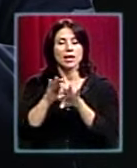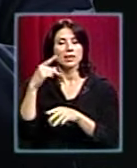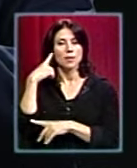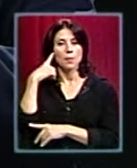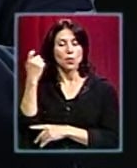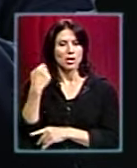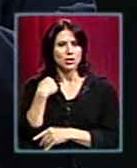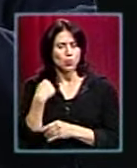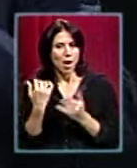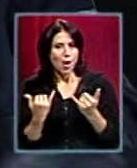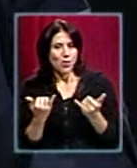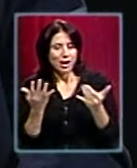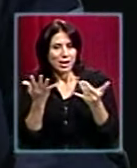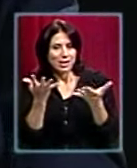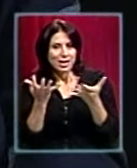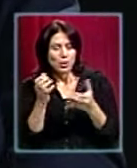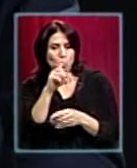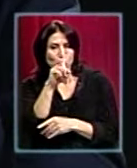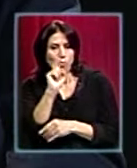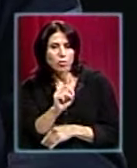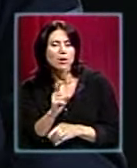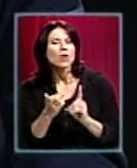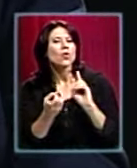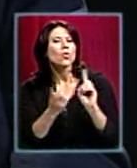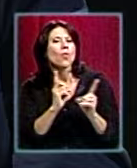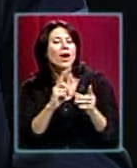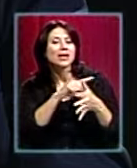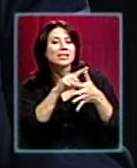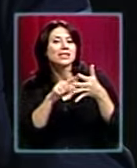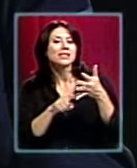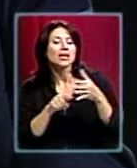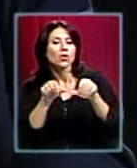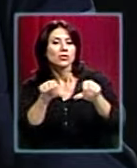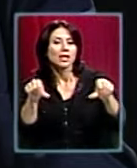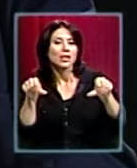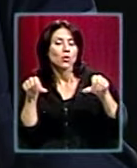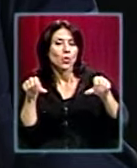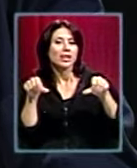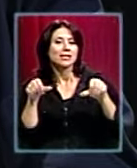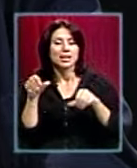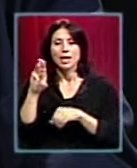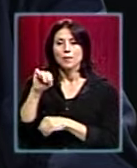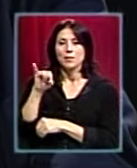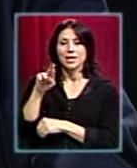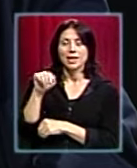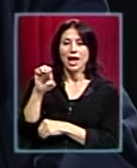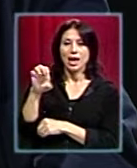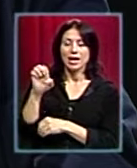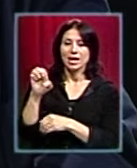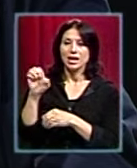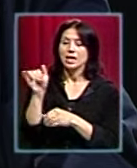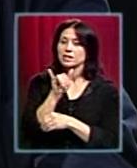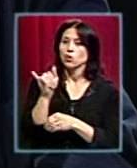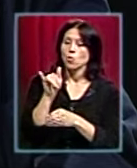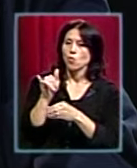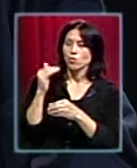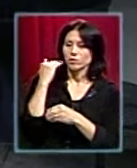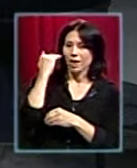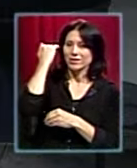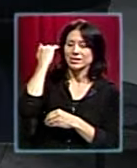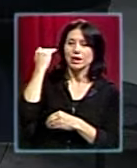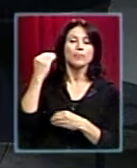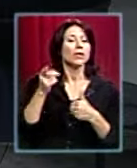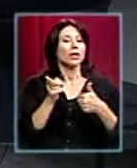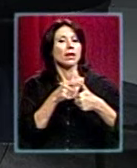le quiero preguntar ahora cuáles son los 5 sectores de los cuales el MINAE es cabeza de sector. El MINAE es cabeza de sector en el